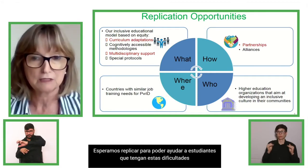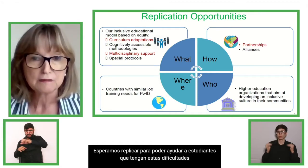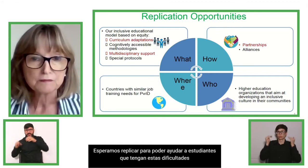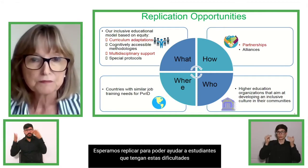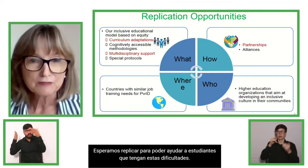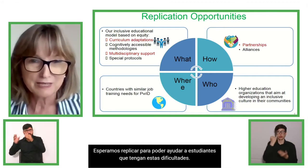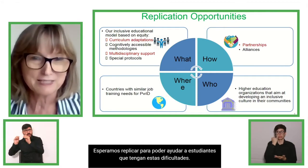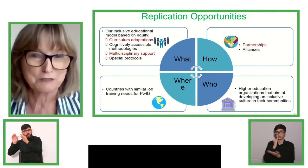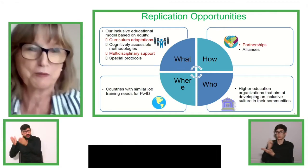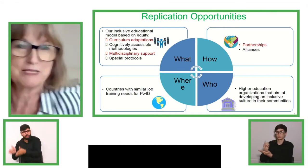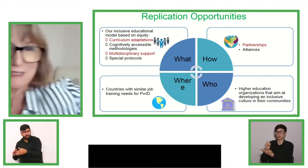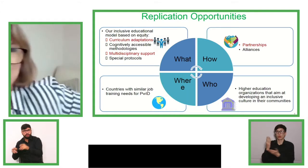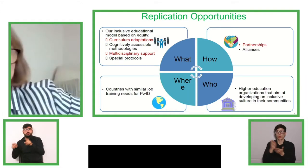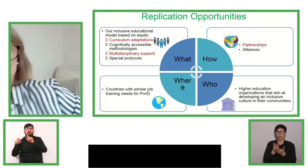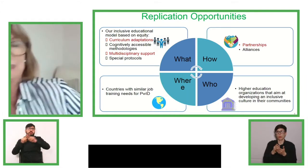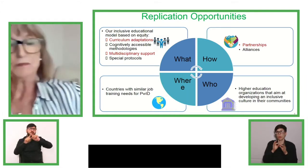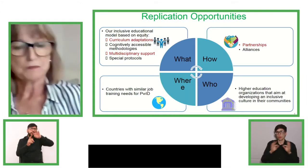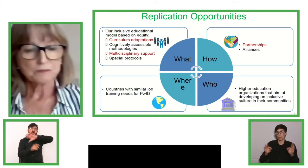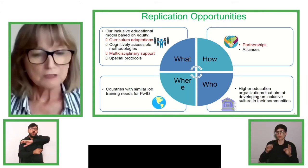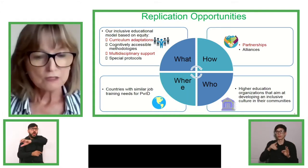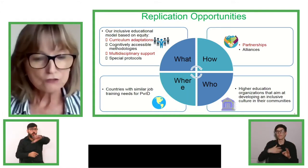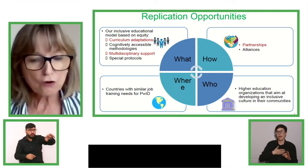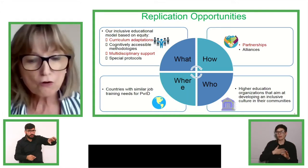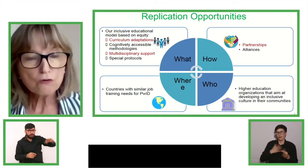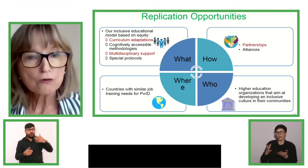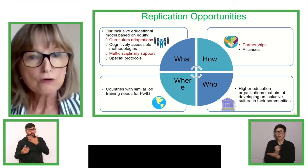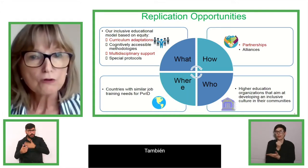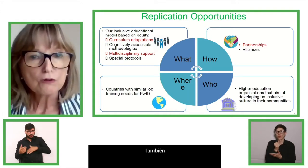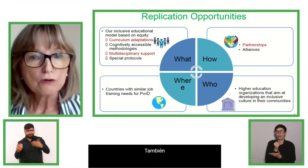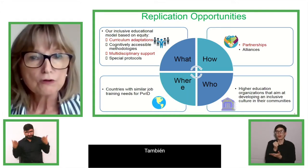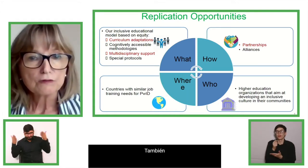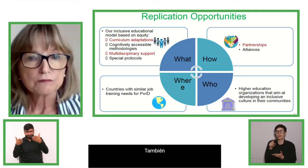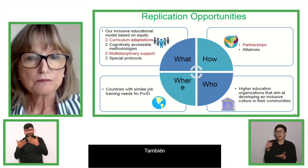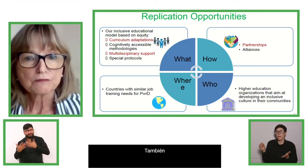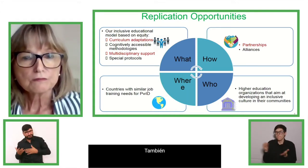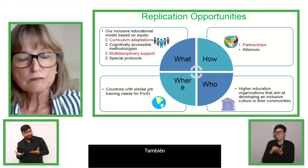cultura inclusiva en sus comunidades. La próxima, por favor.